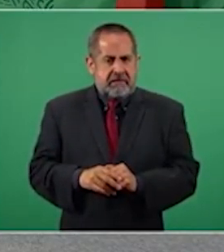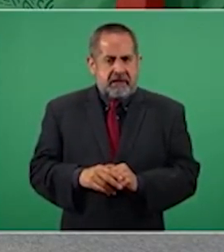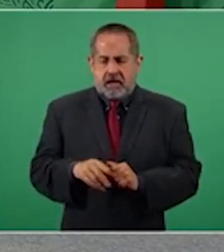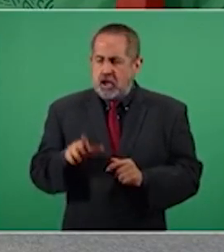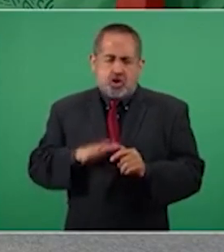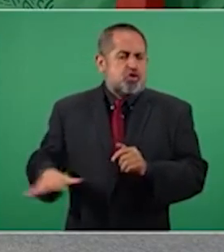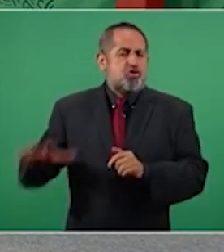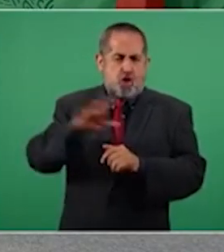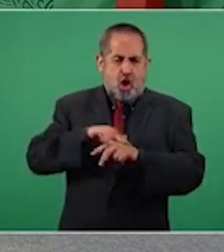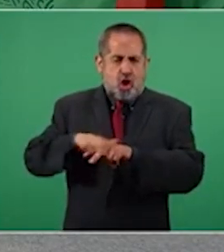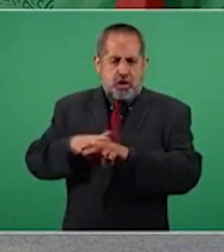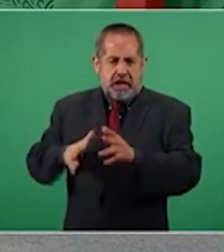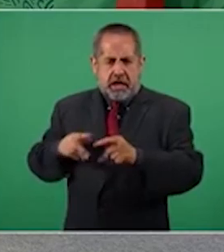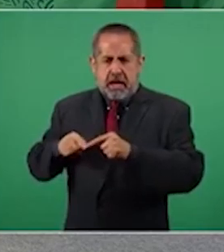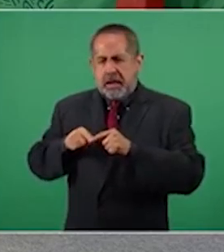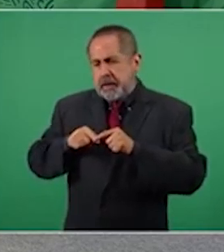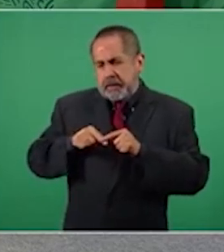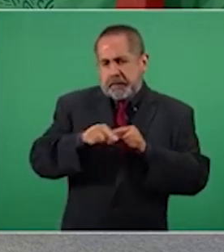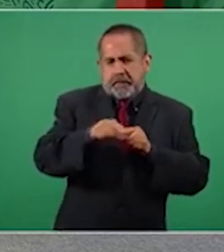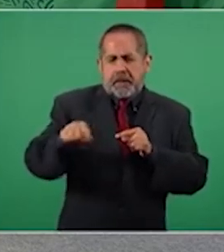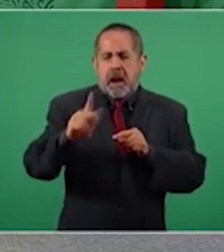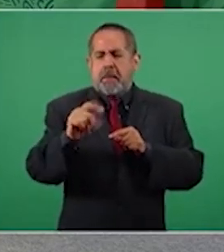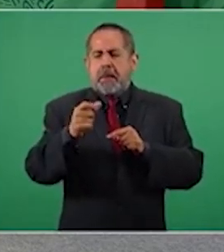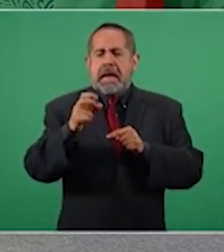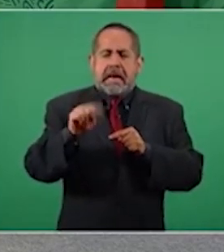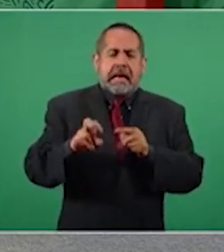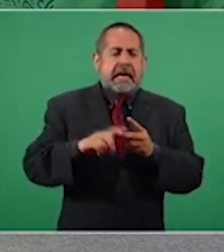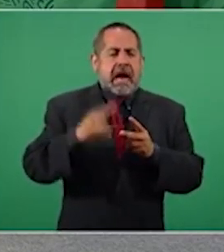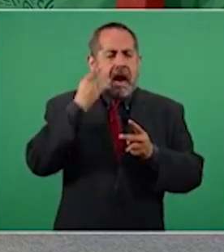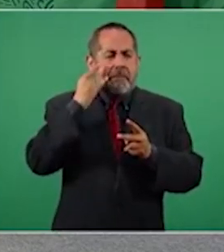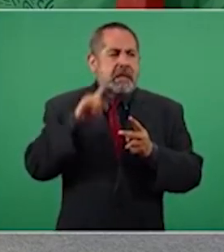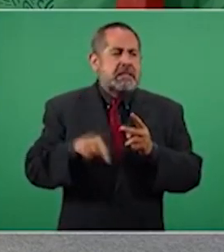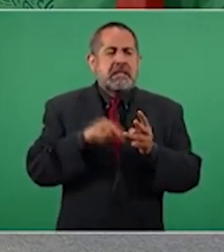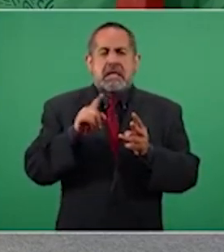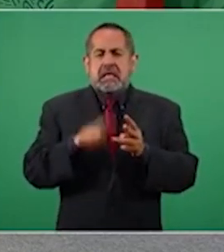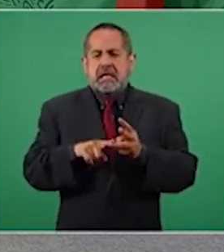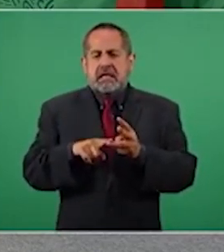es todo el tren, es Palenque, Campeche,